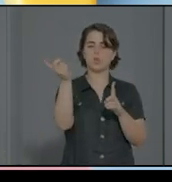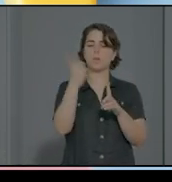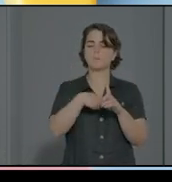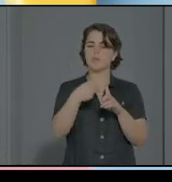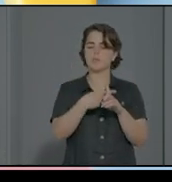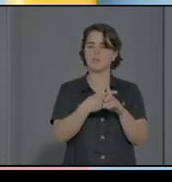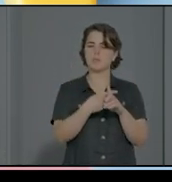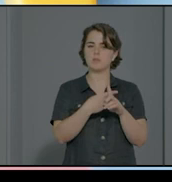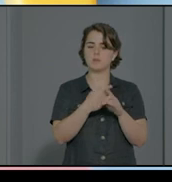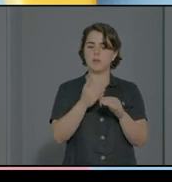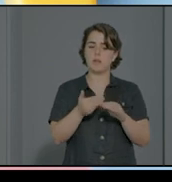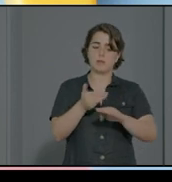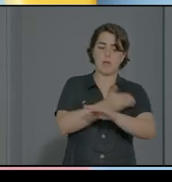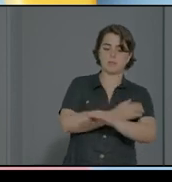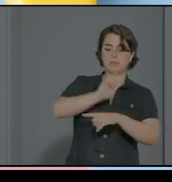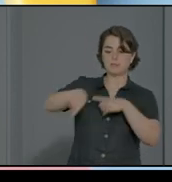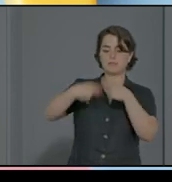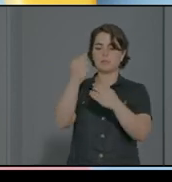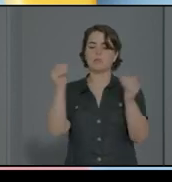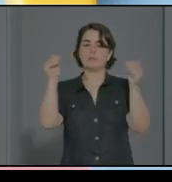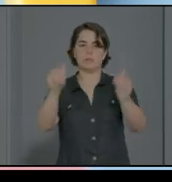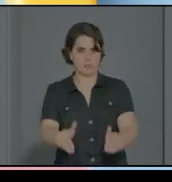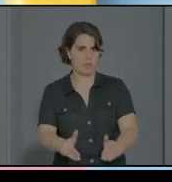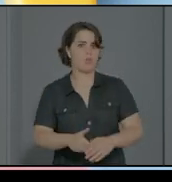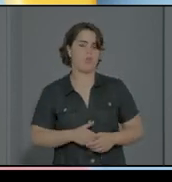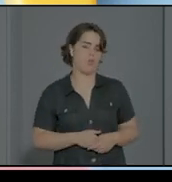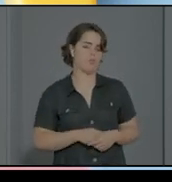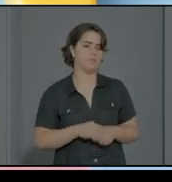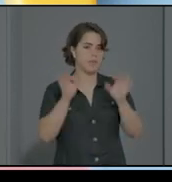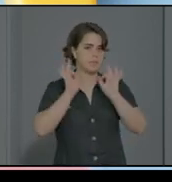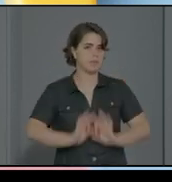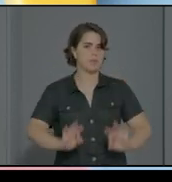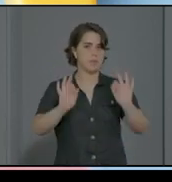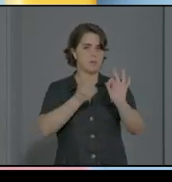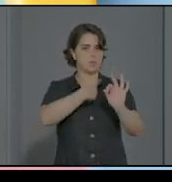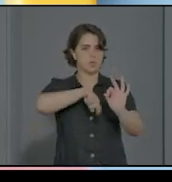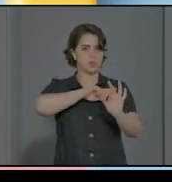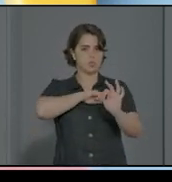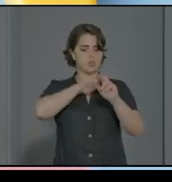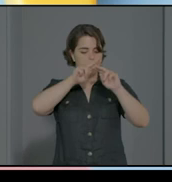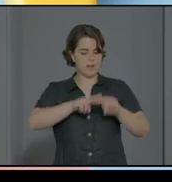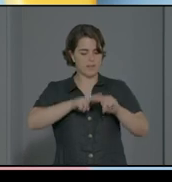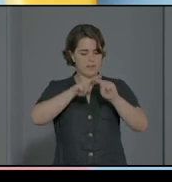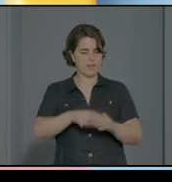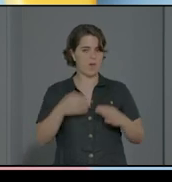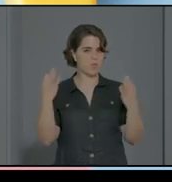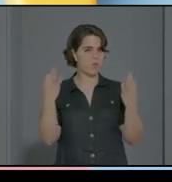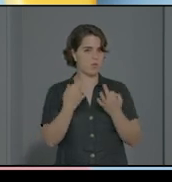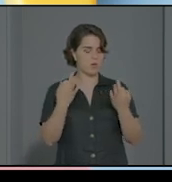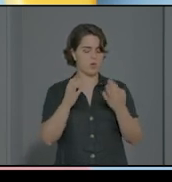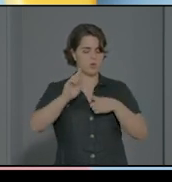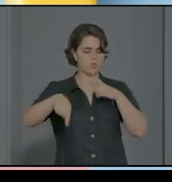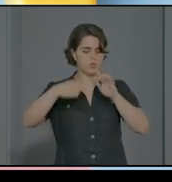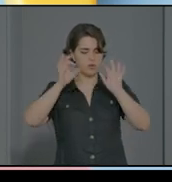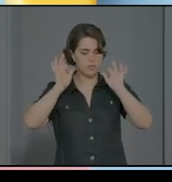intervención, y especialmente lo que hemos analizado ha sido los efectos de